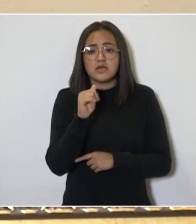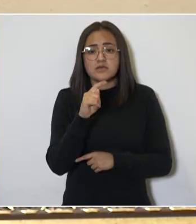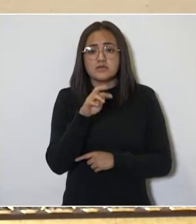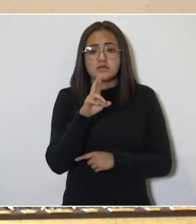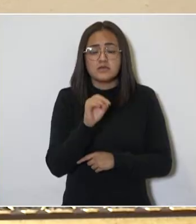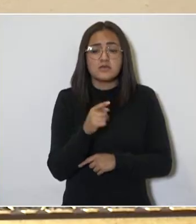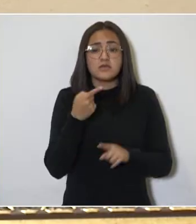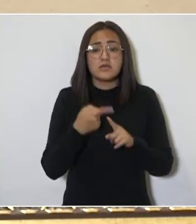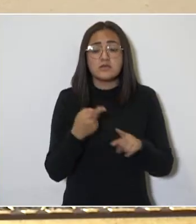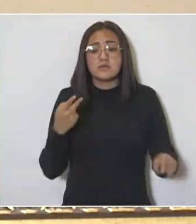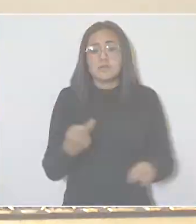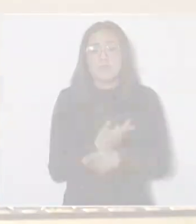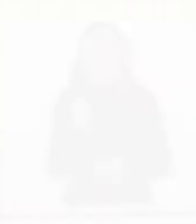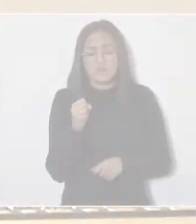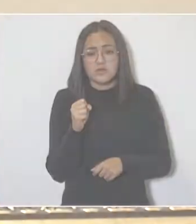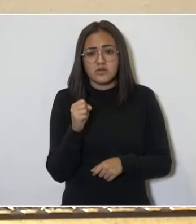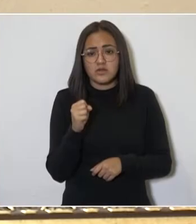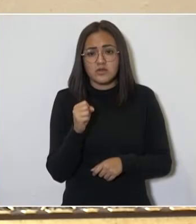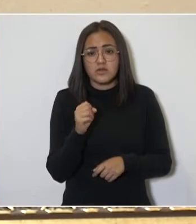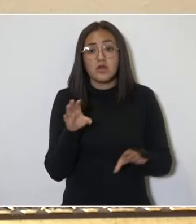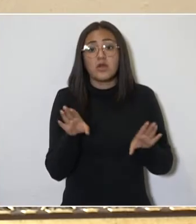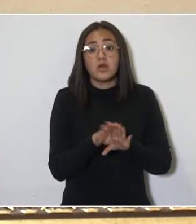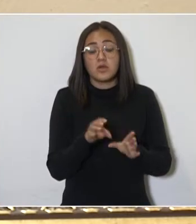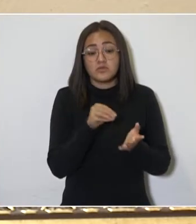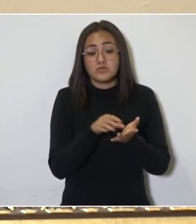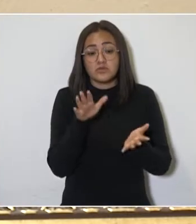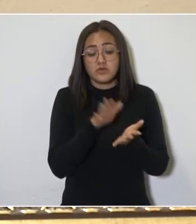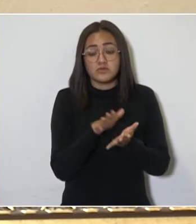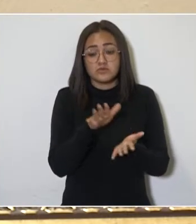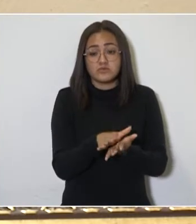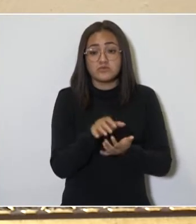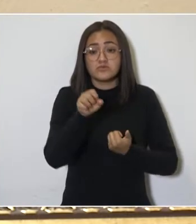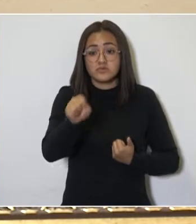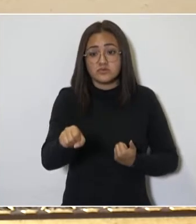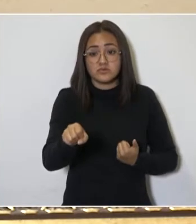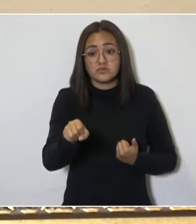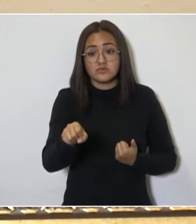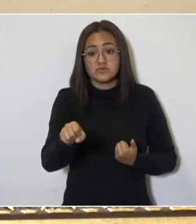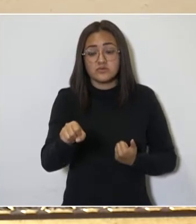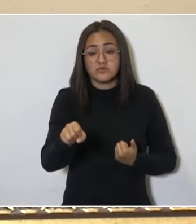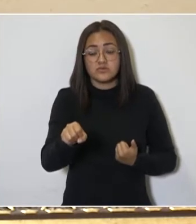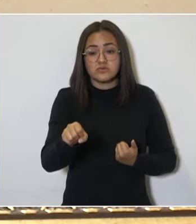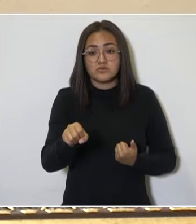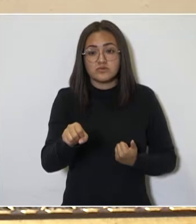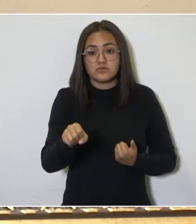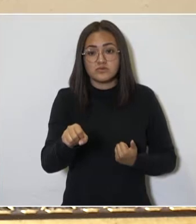el día de ayer como lo marca la constitución este